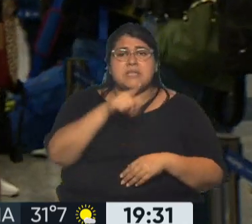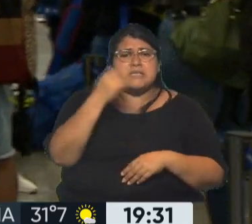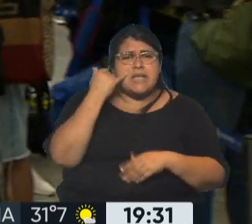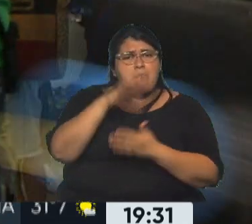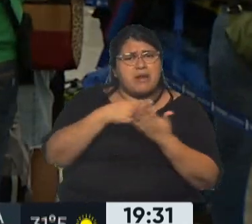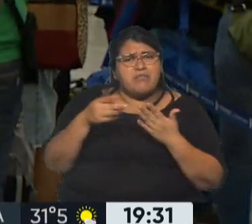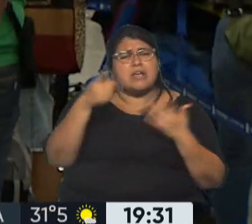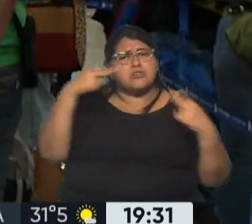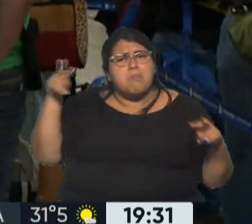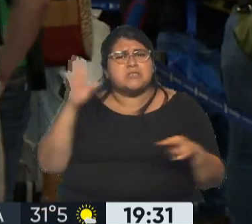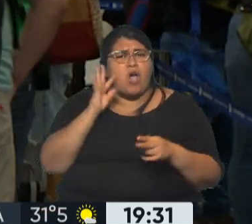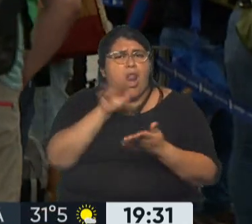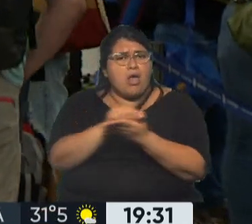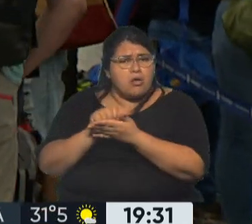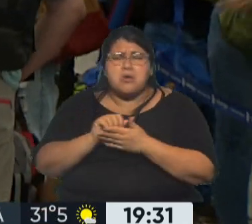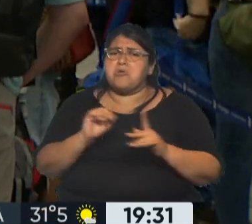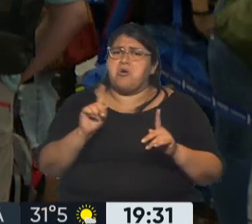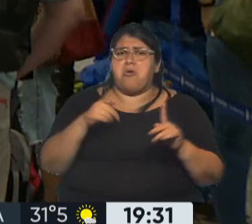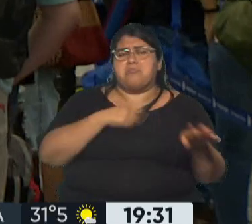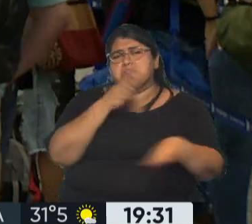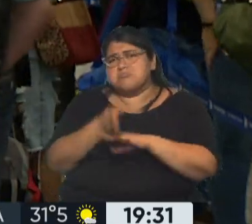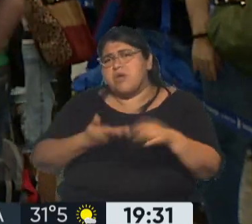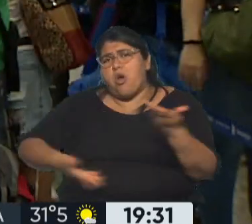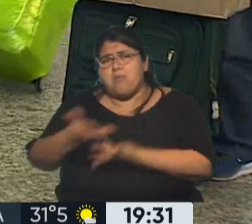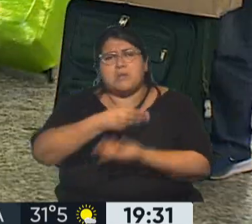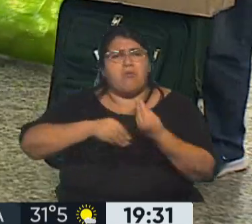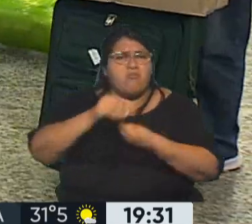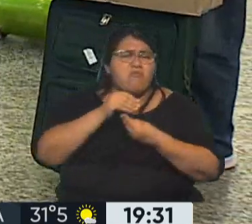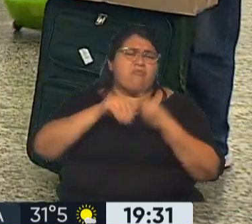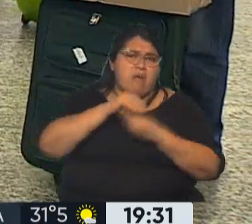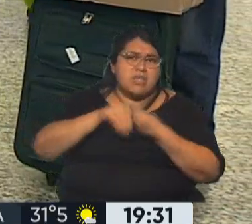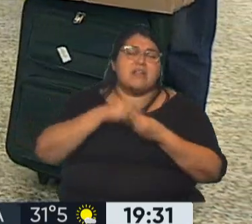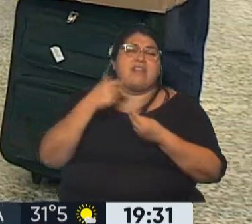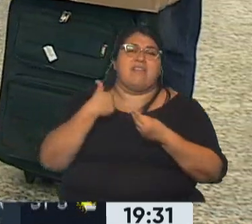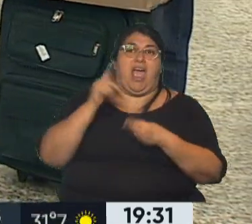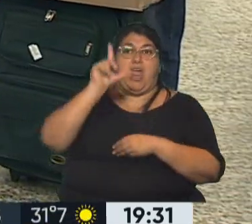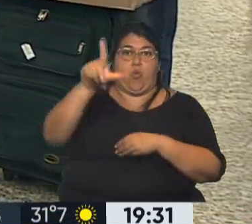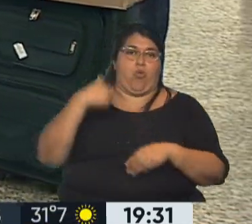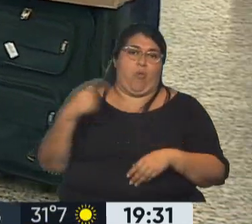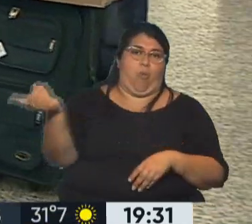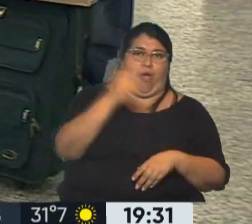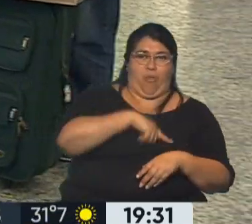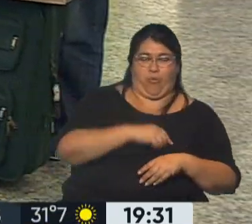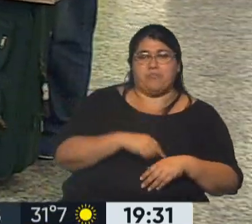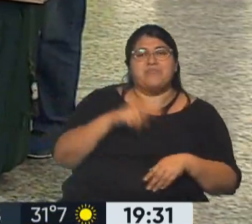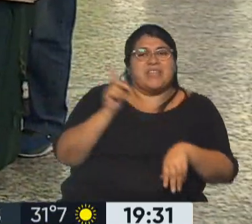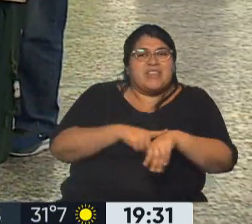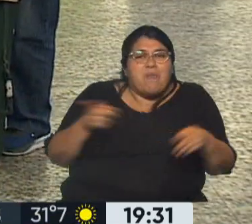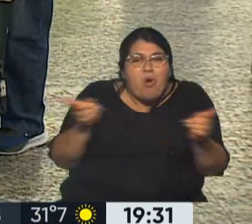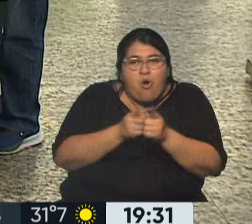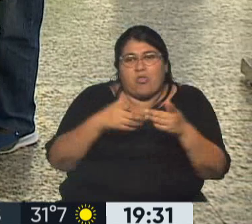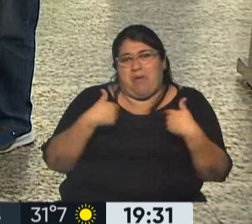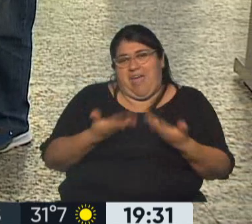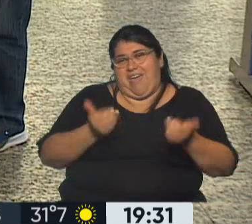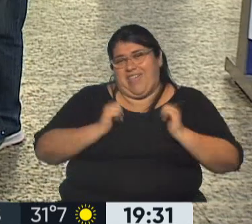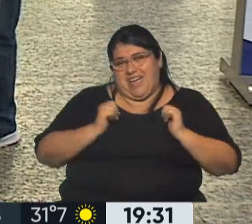alguna excursión? No, no, no. Vamos, compartimos en familia y ya el lunes me vuelvo de nuevo para acá. Unas mini vacaciones para